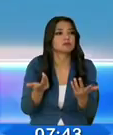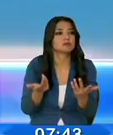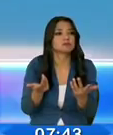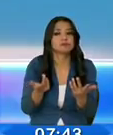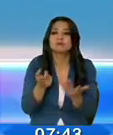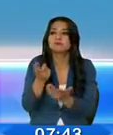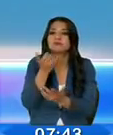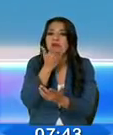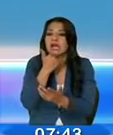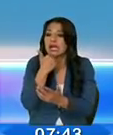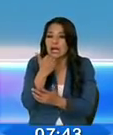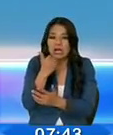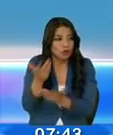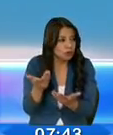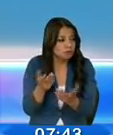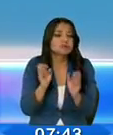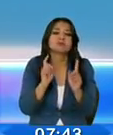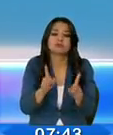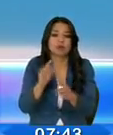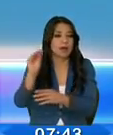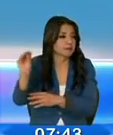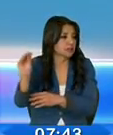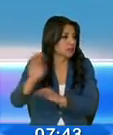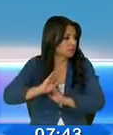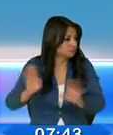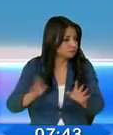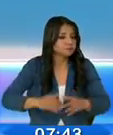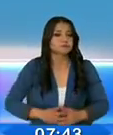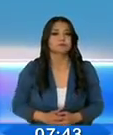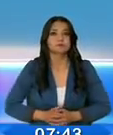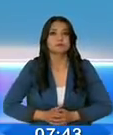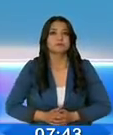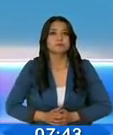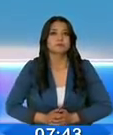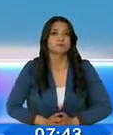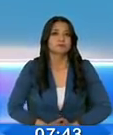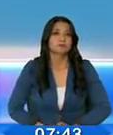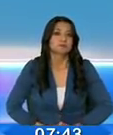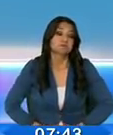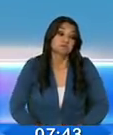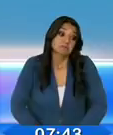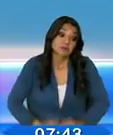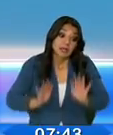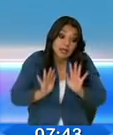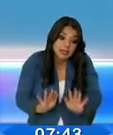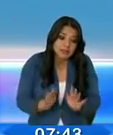la violación al derecho. En este caso, y he ahí la